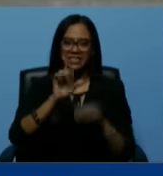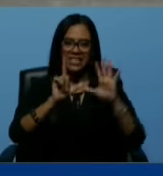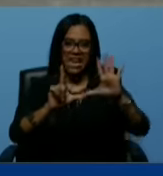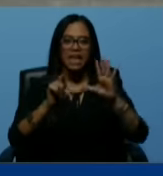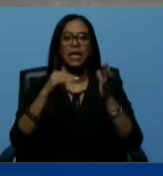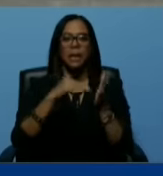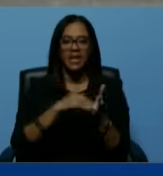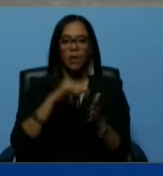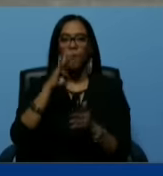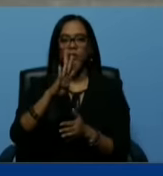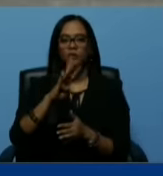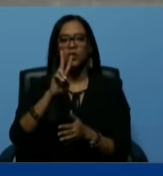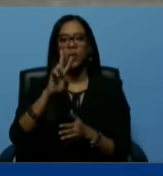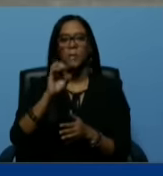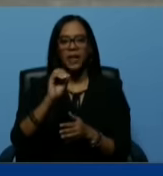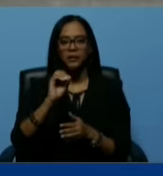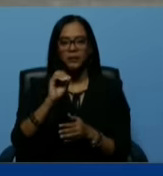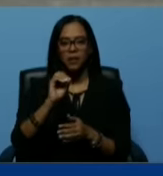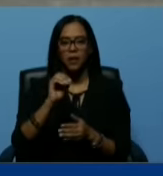27.420 proyectos postulados.